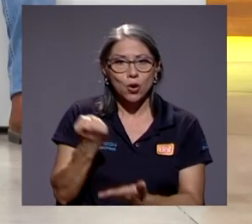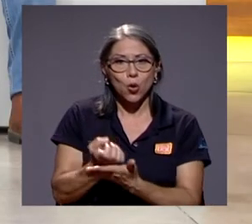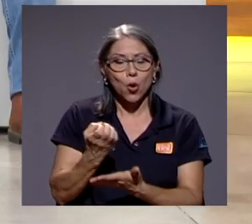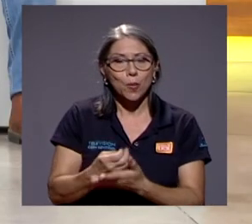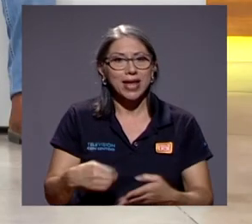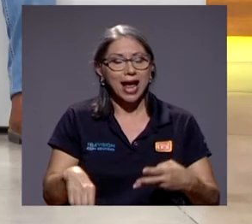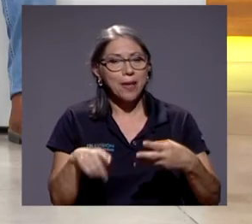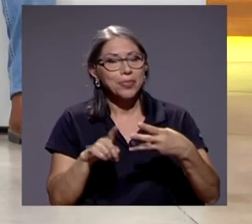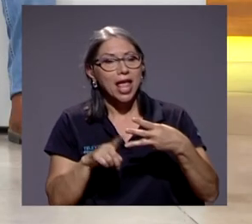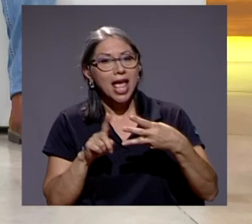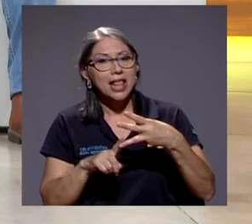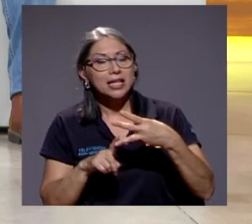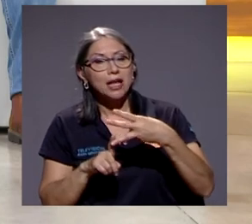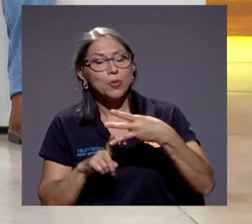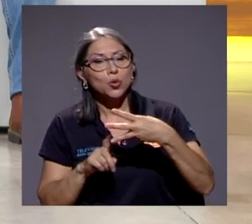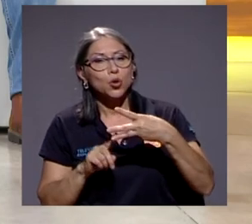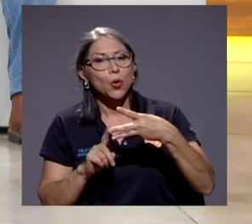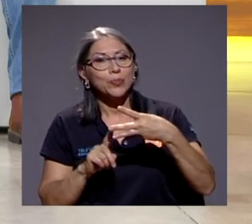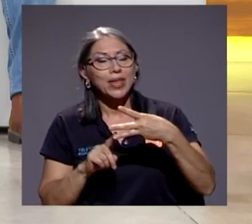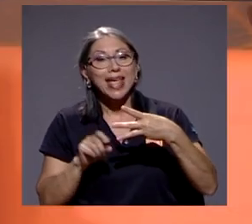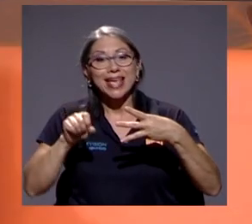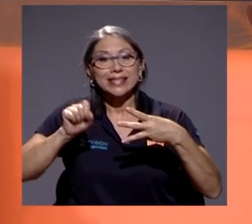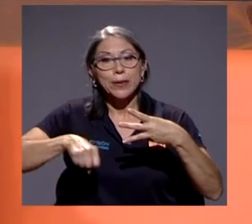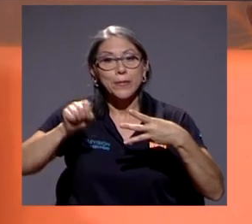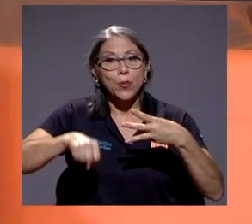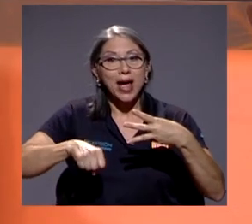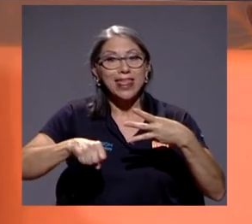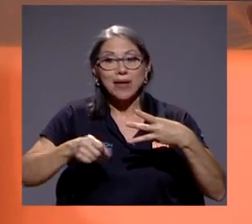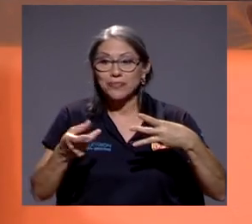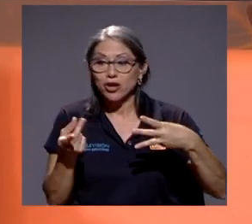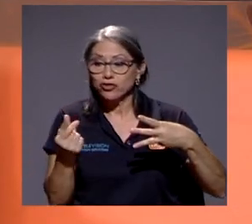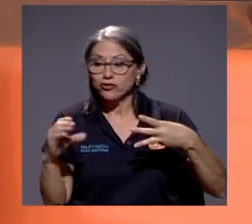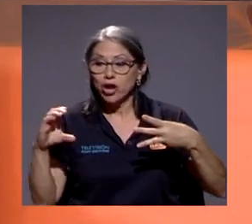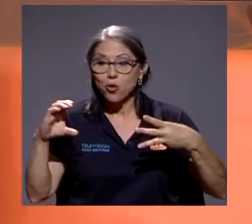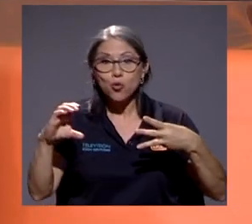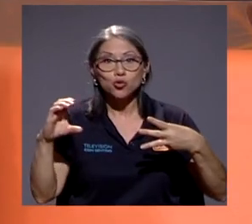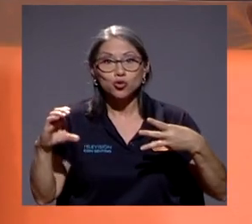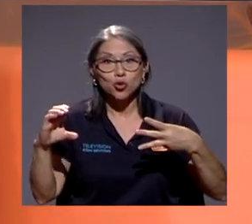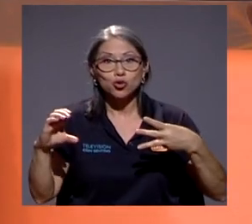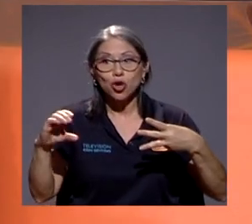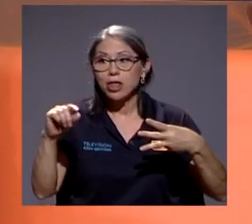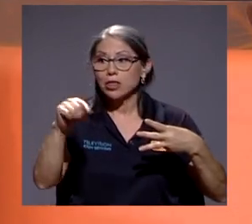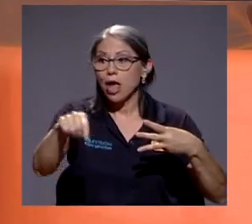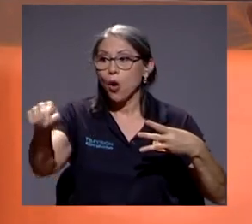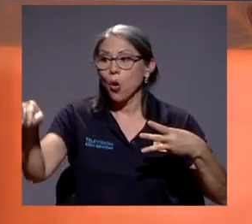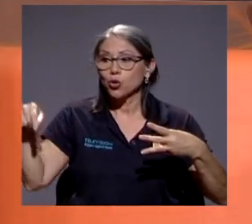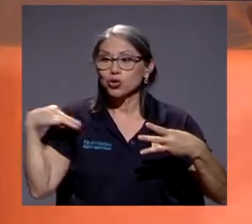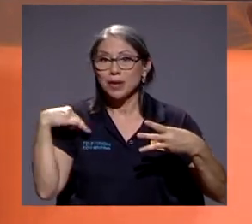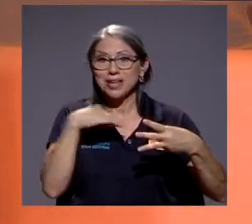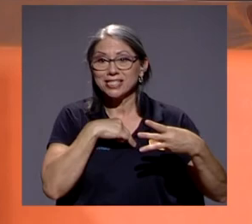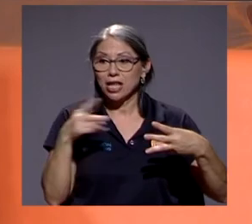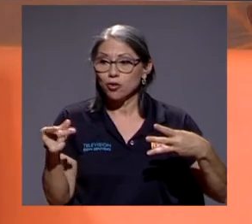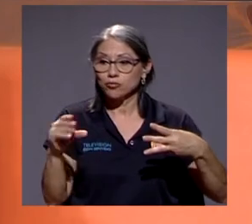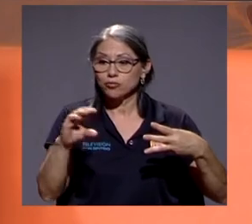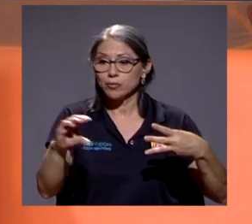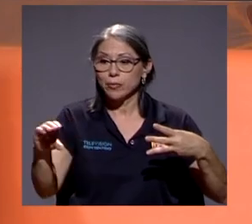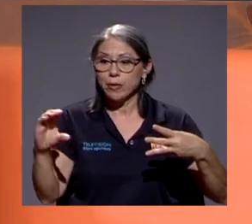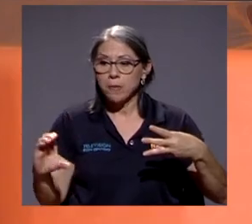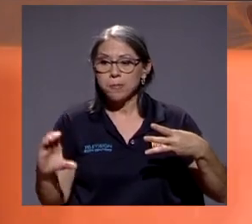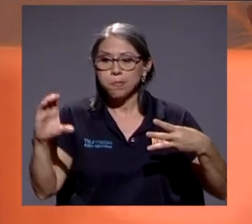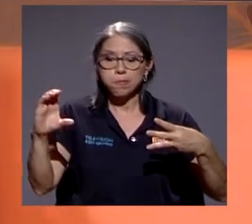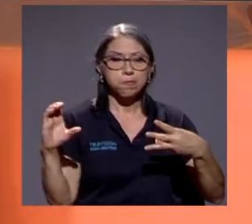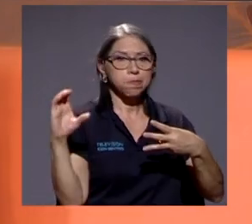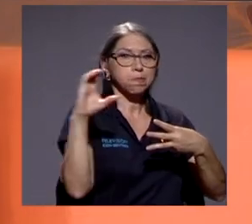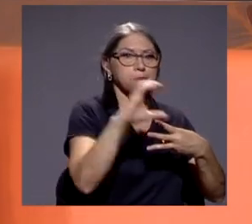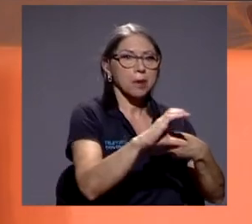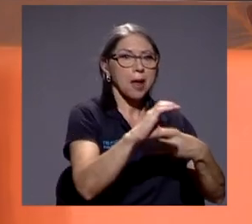el tercer punto es que se puede hacer traslado de recursos de órganos desconcentrados del ministerio para poderlo invertirlos en fondos